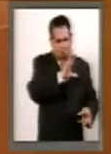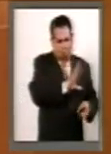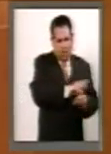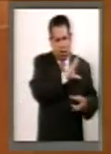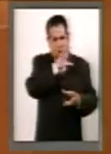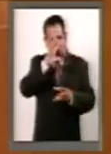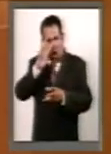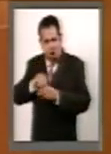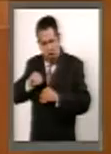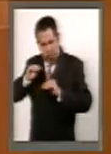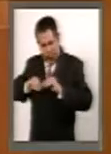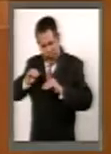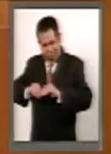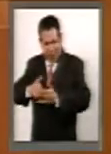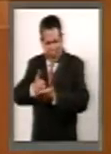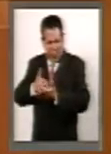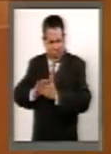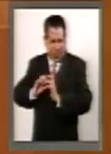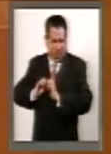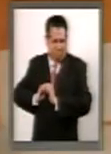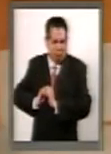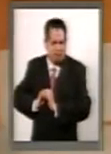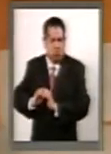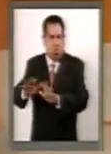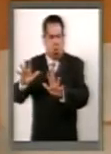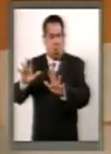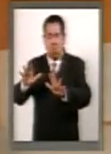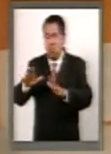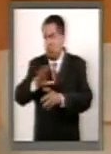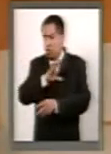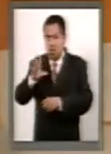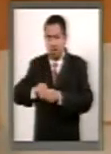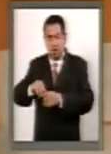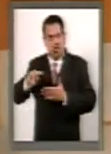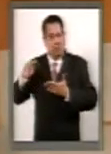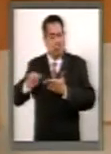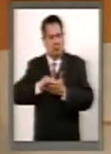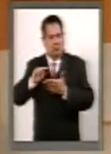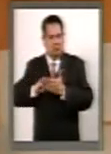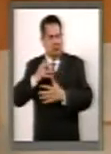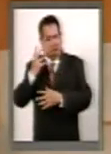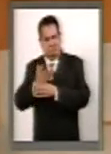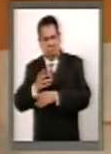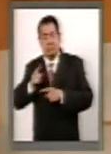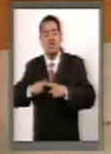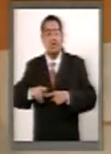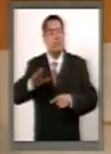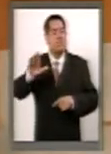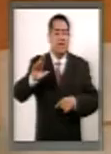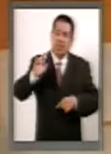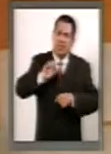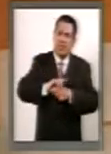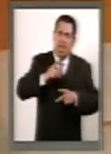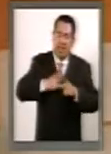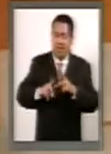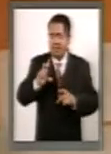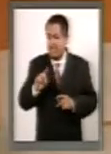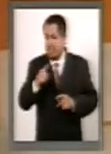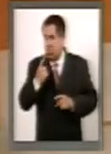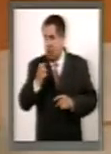Constitución Política de los Estados Unidos Mexicanos, que se firmó y protestó el 31 de enero de ese